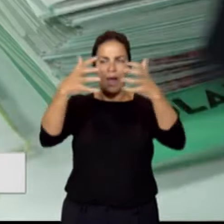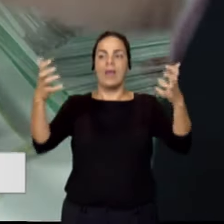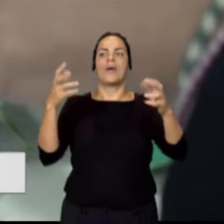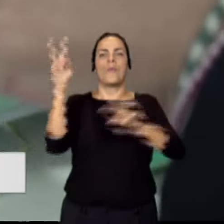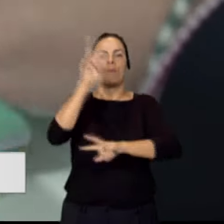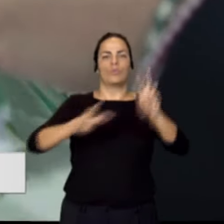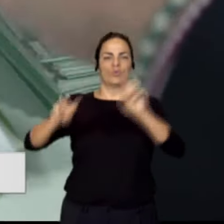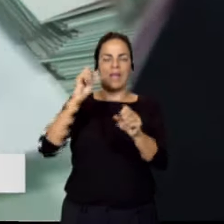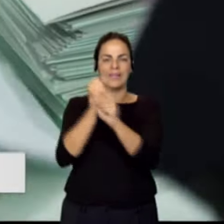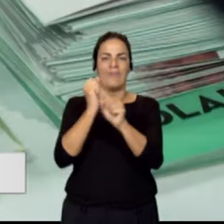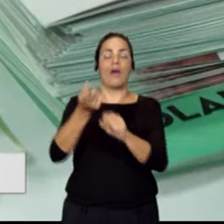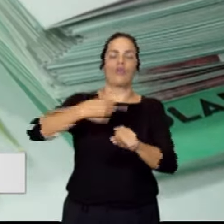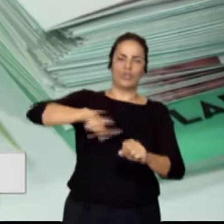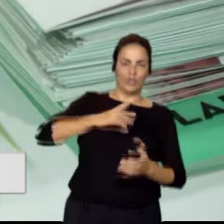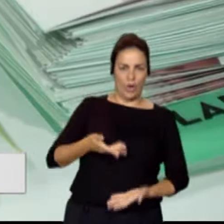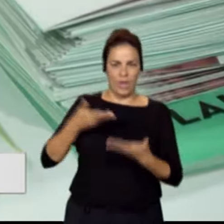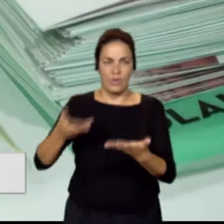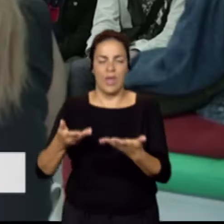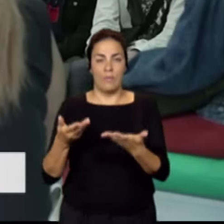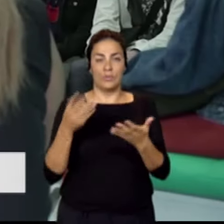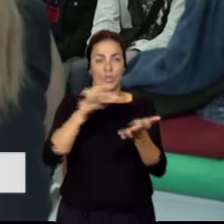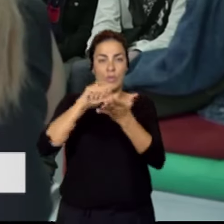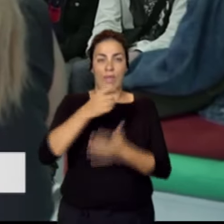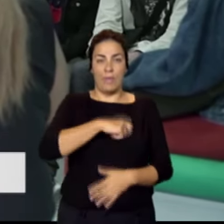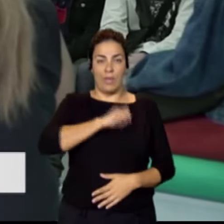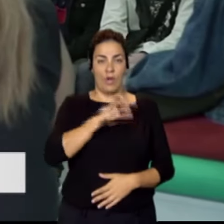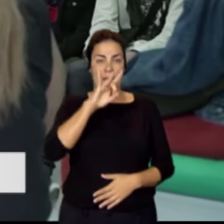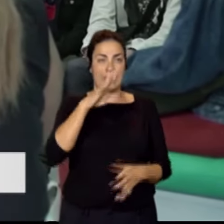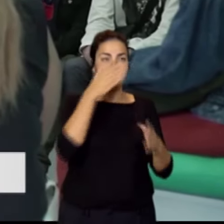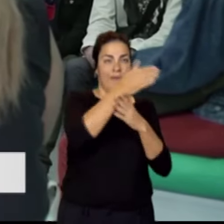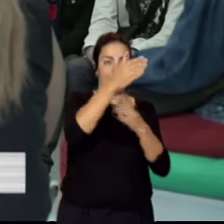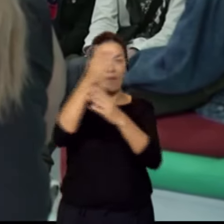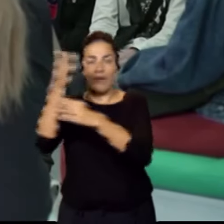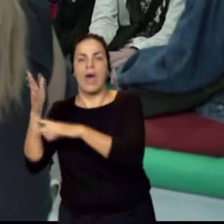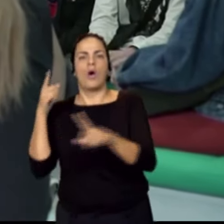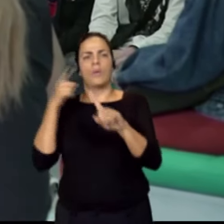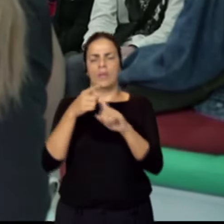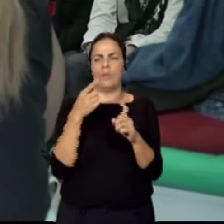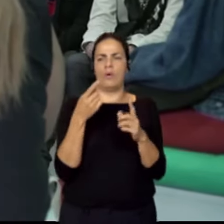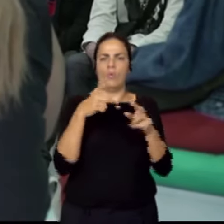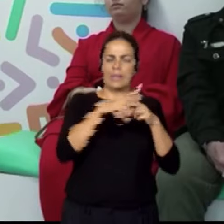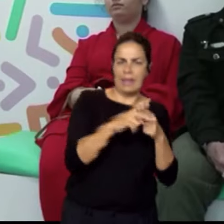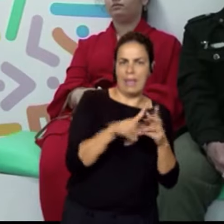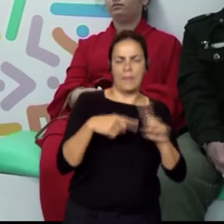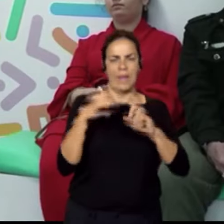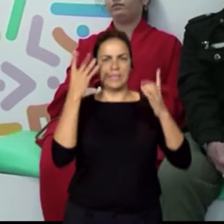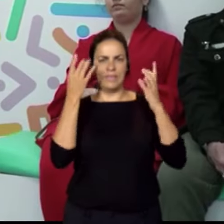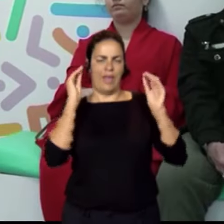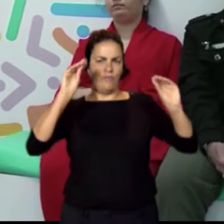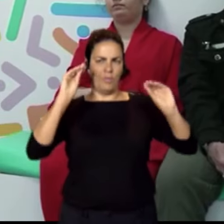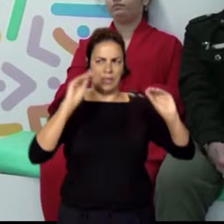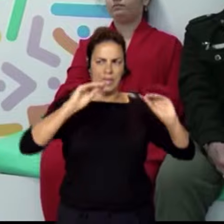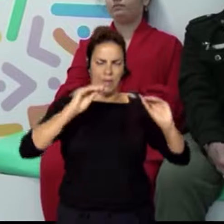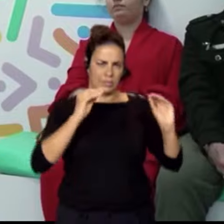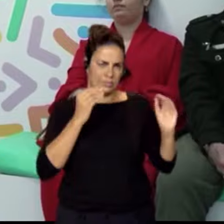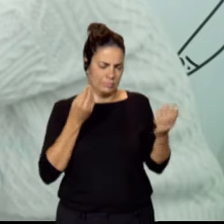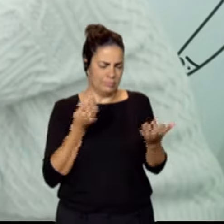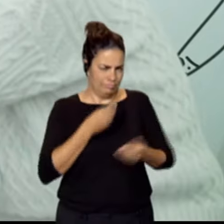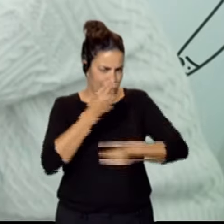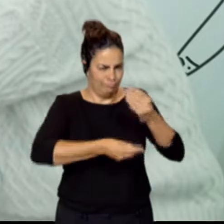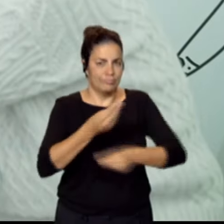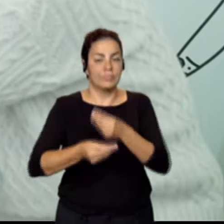dos meses más de 15 ciudades españolas para hacer frente a estos retos con talleres y actividades formativas se calcula que prestar ayuda a más